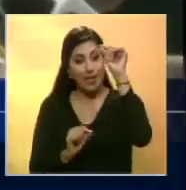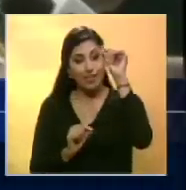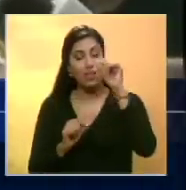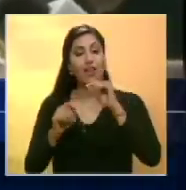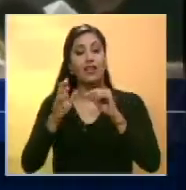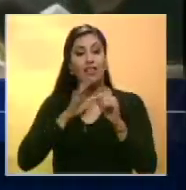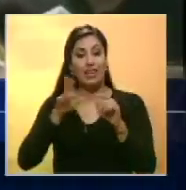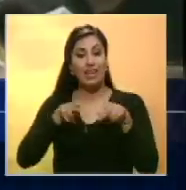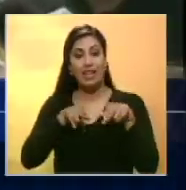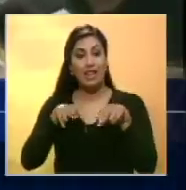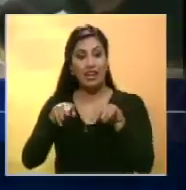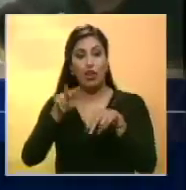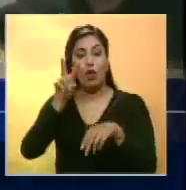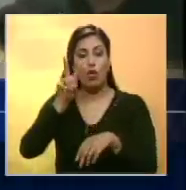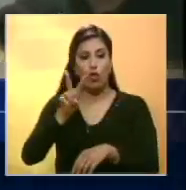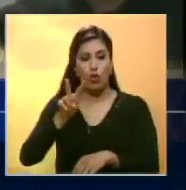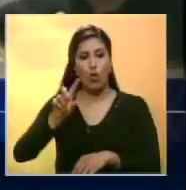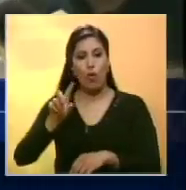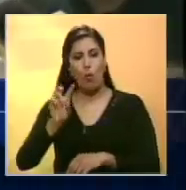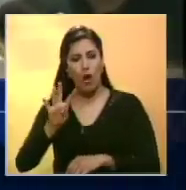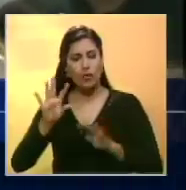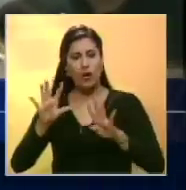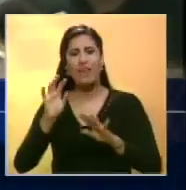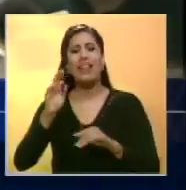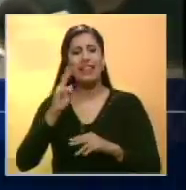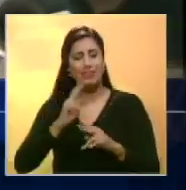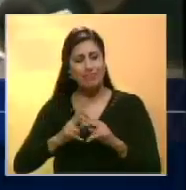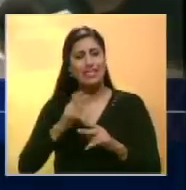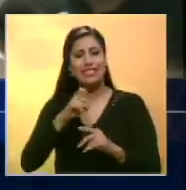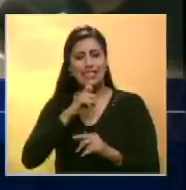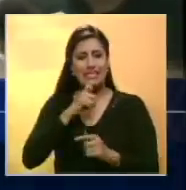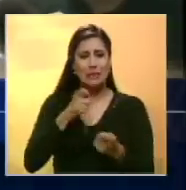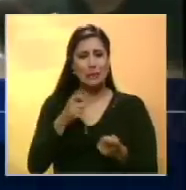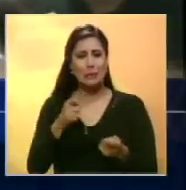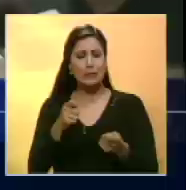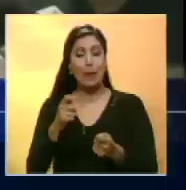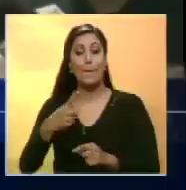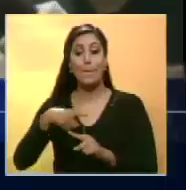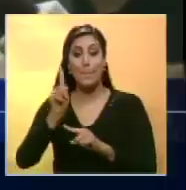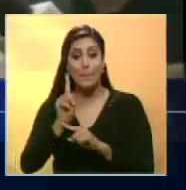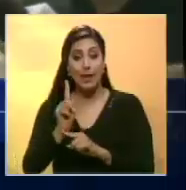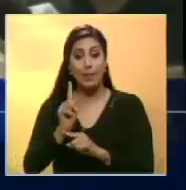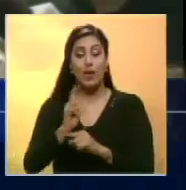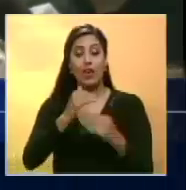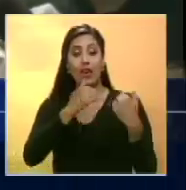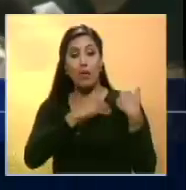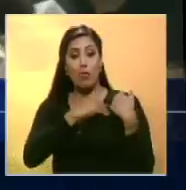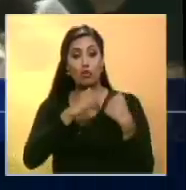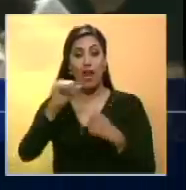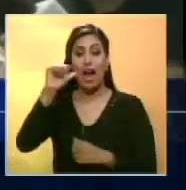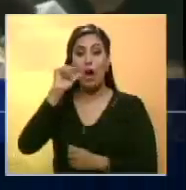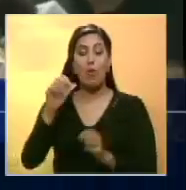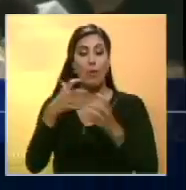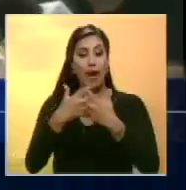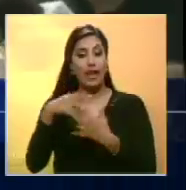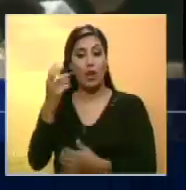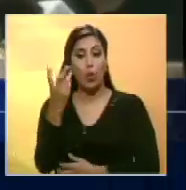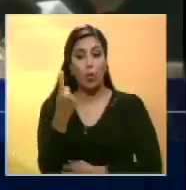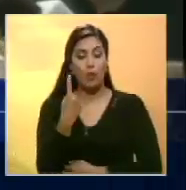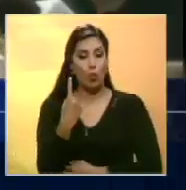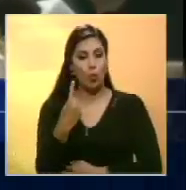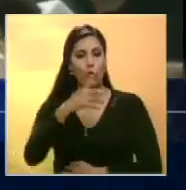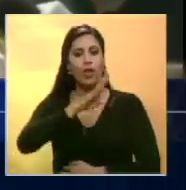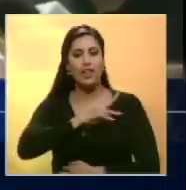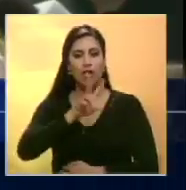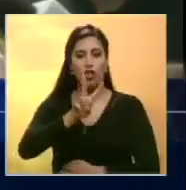a 249 en una situación bastante crítica, podemos decir que la primera boca toma de agua en la casa de máquinas número 1 se encuentra